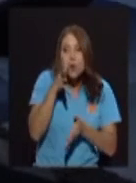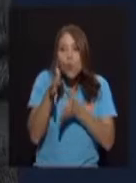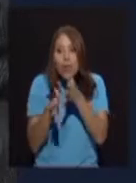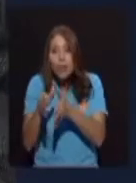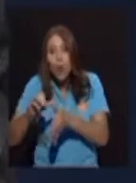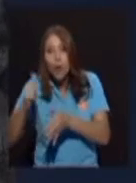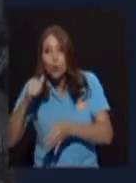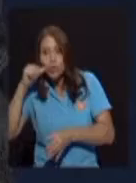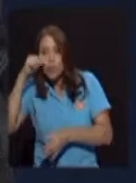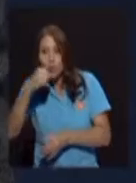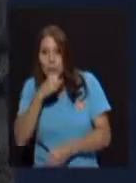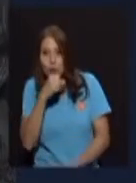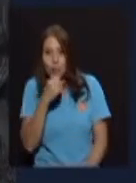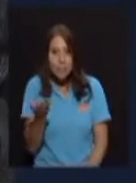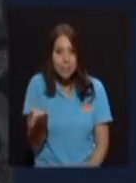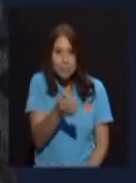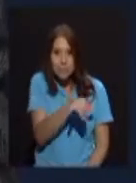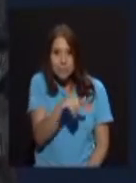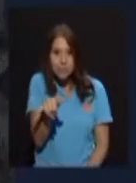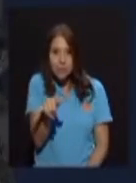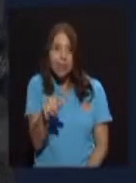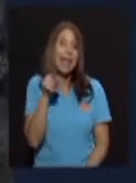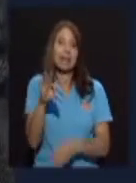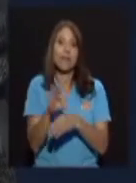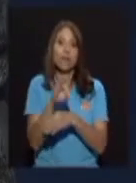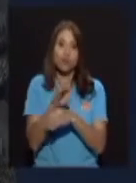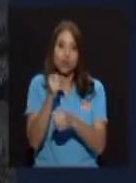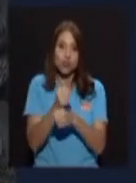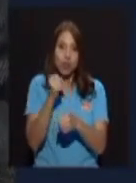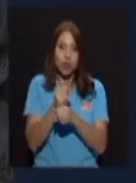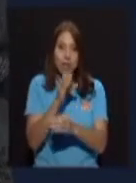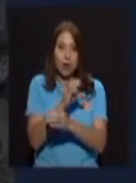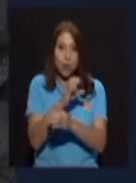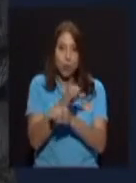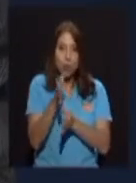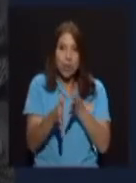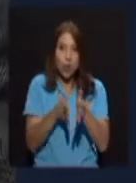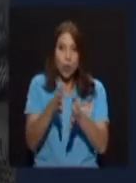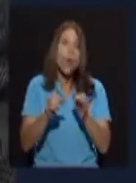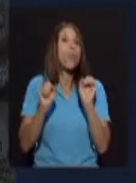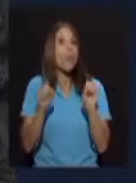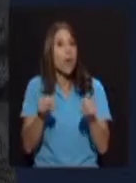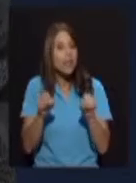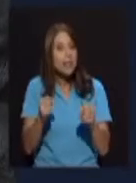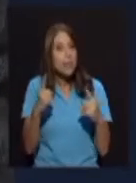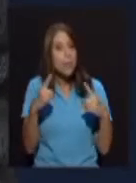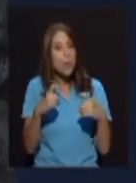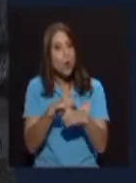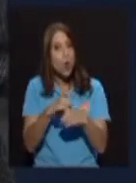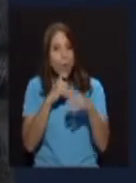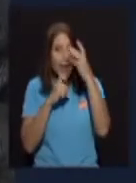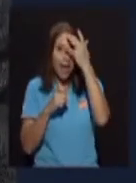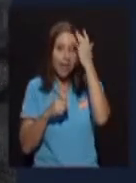mayores. Esa función de cuidado puede ser muy complicada. Entonces,